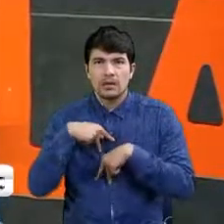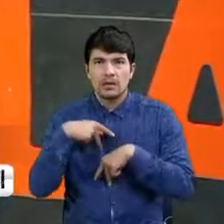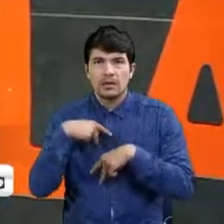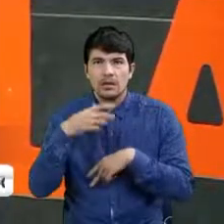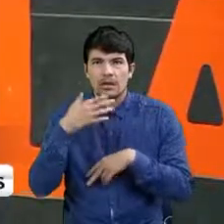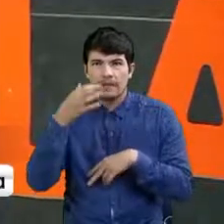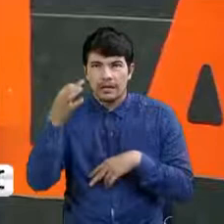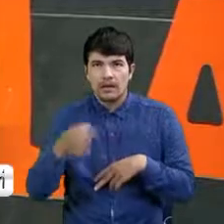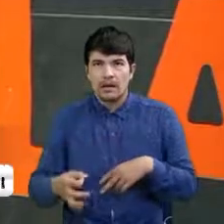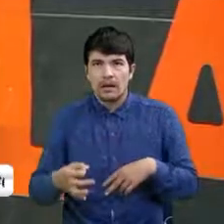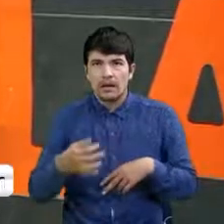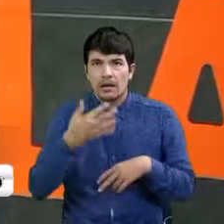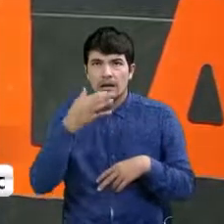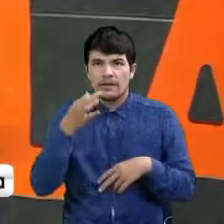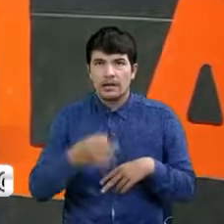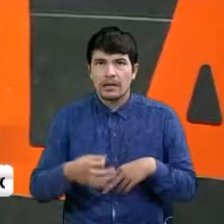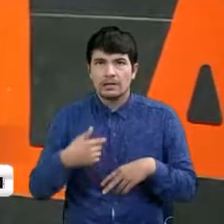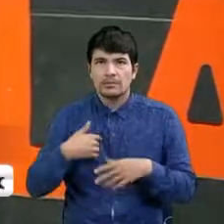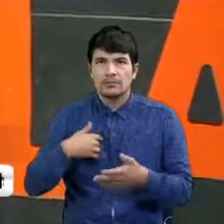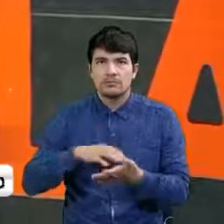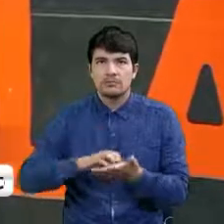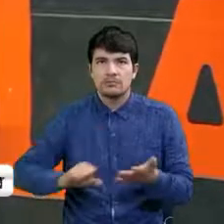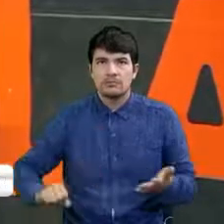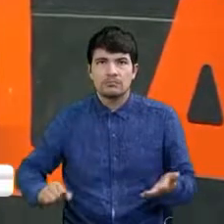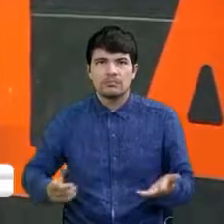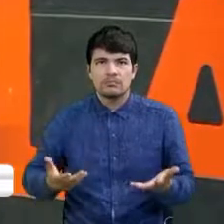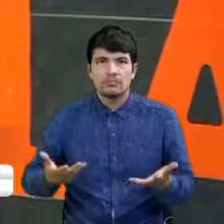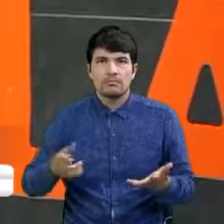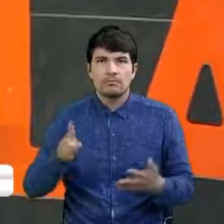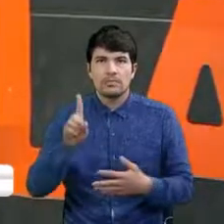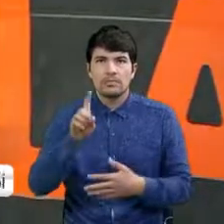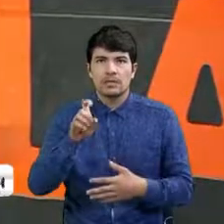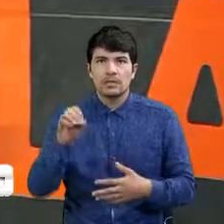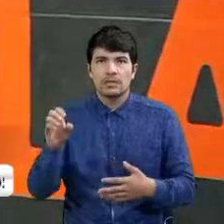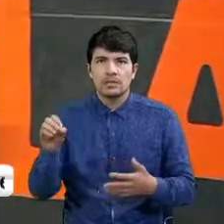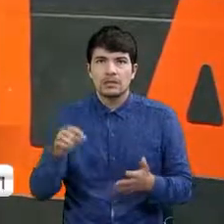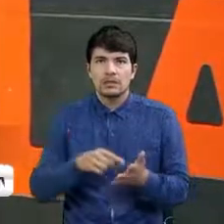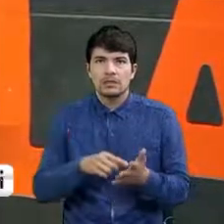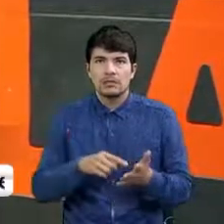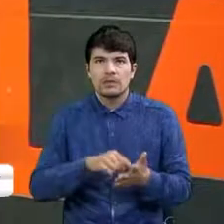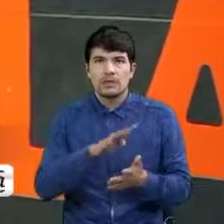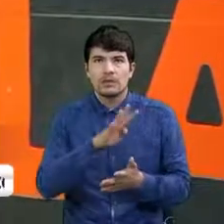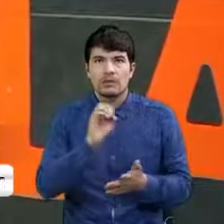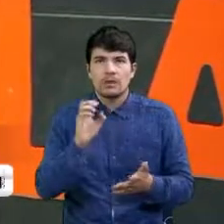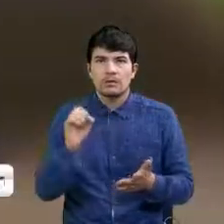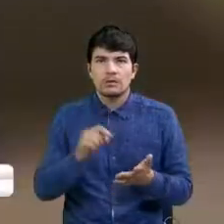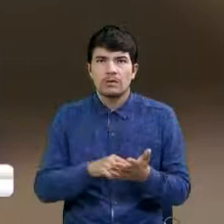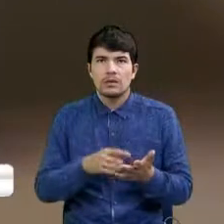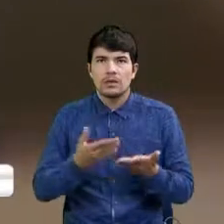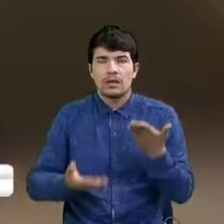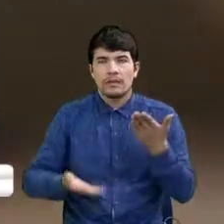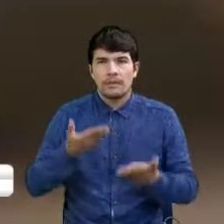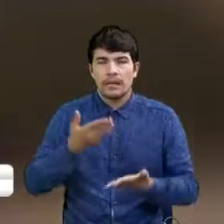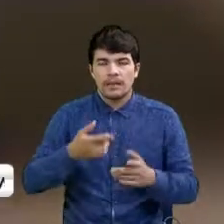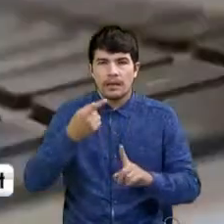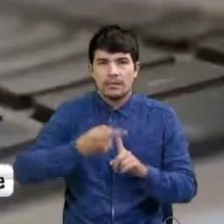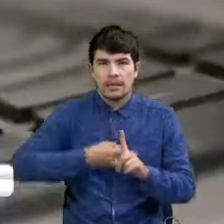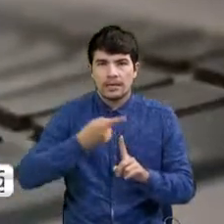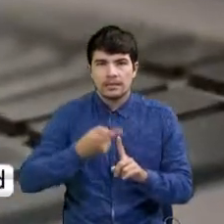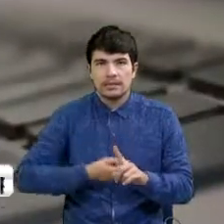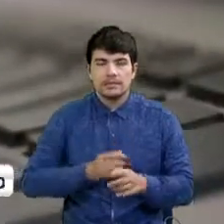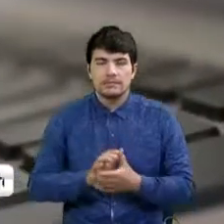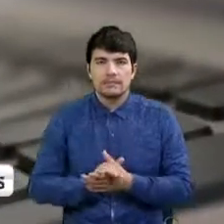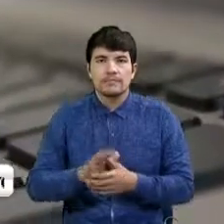realmente netos se me están quedando 600.000 pesos, 400.000 pesos, depende del mes. La Central Unitaria